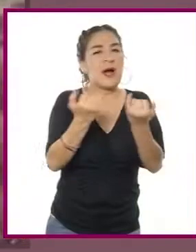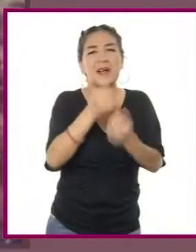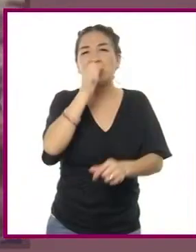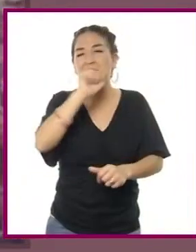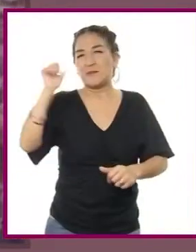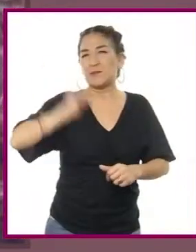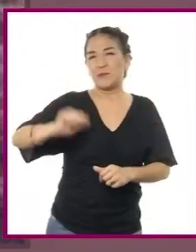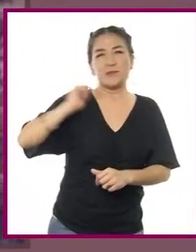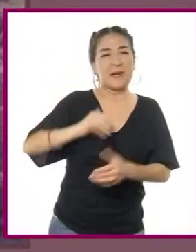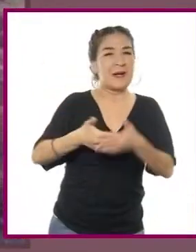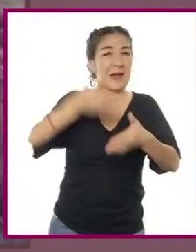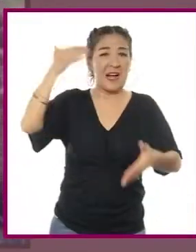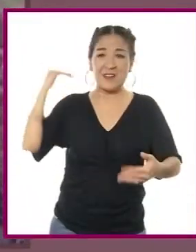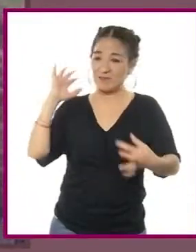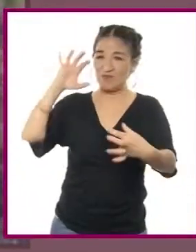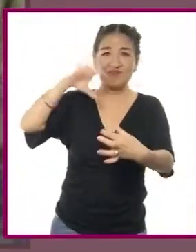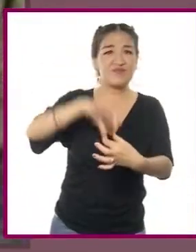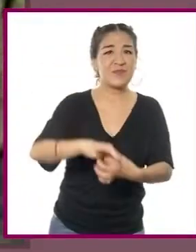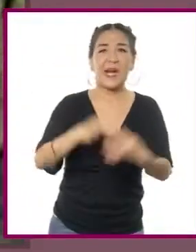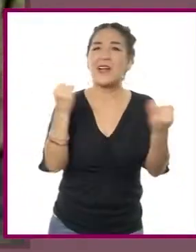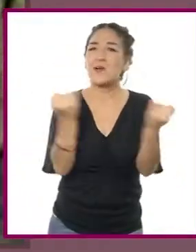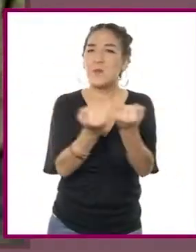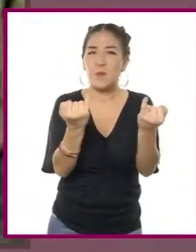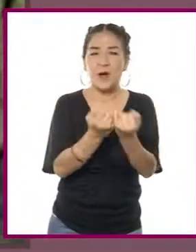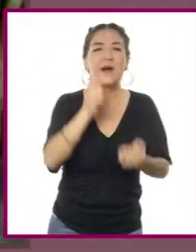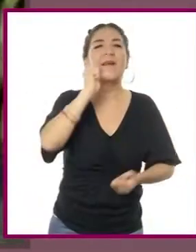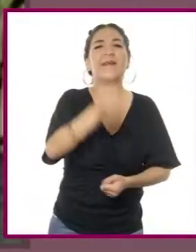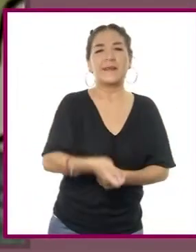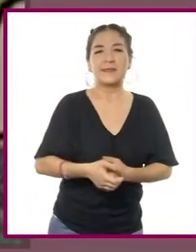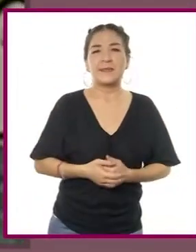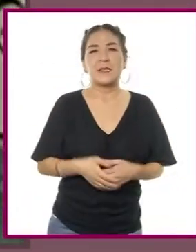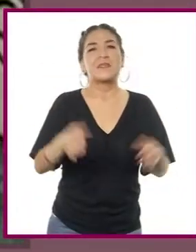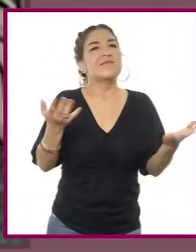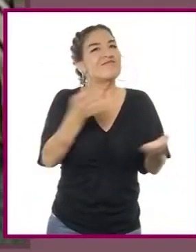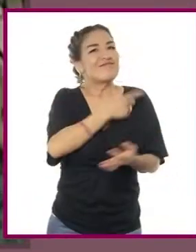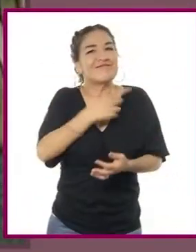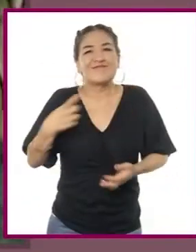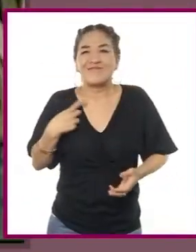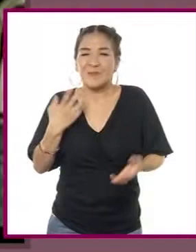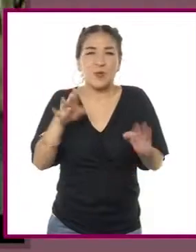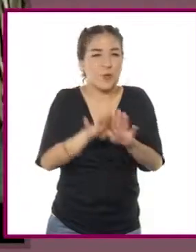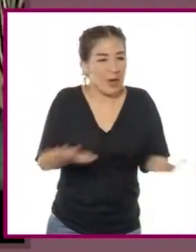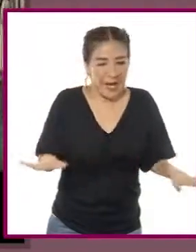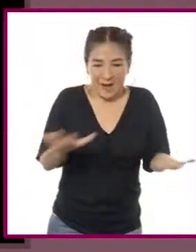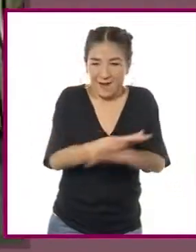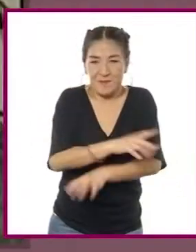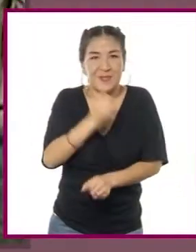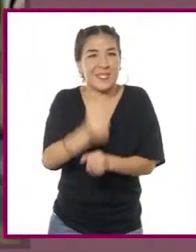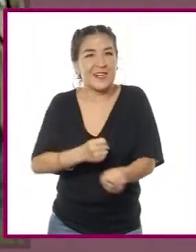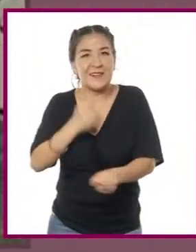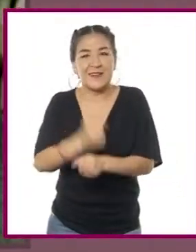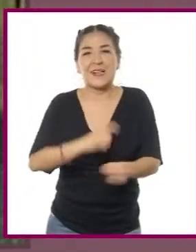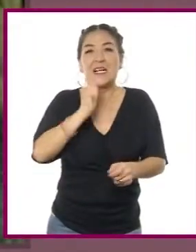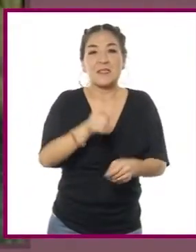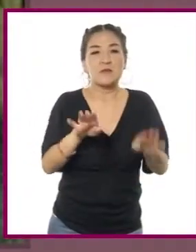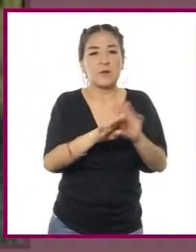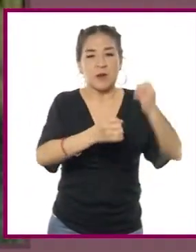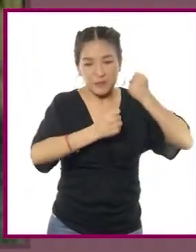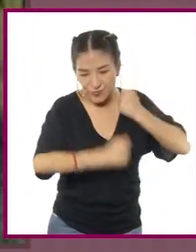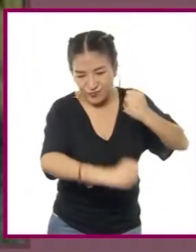practicaba antes. También ella tuvo que amoldarse a circunstancias, y una de ellas es la introducción de las herramientas de hierro.